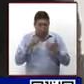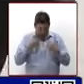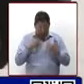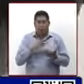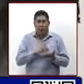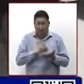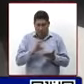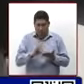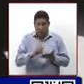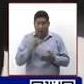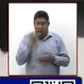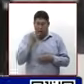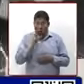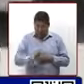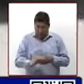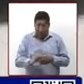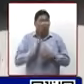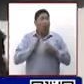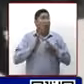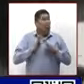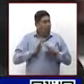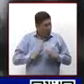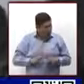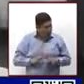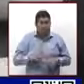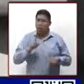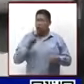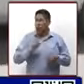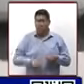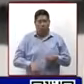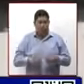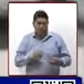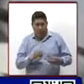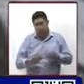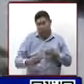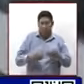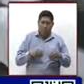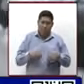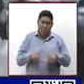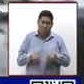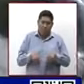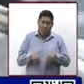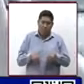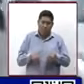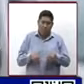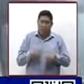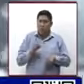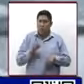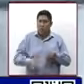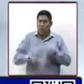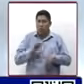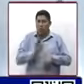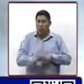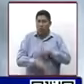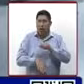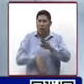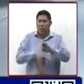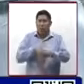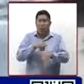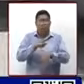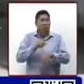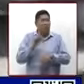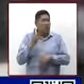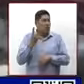era una niña tranquila, ¿no? Tranquila, pero no podía tener flexibilidad de los pies, ¿no? Y no podía caminar, y entonces